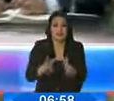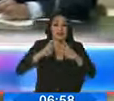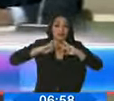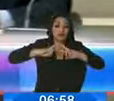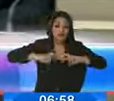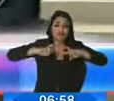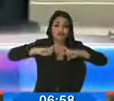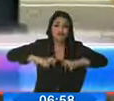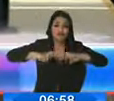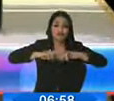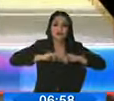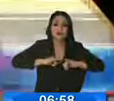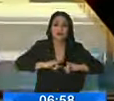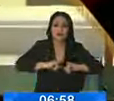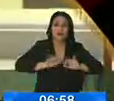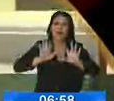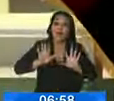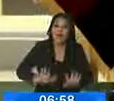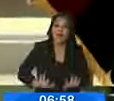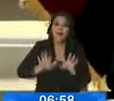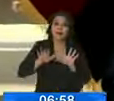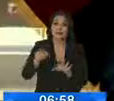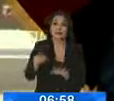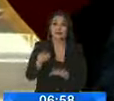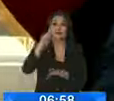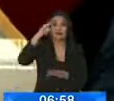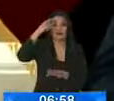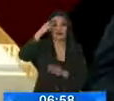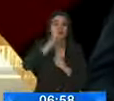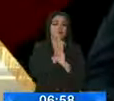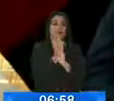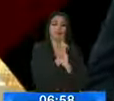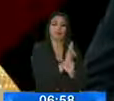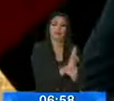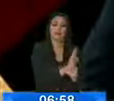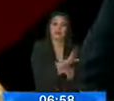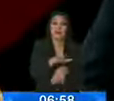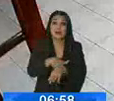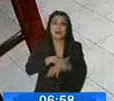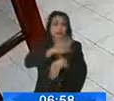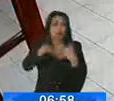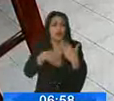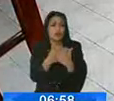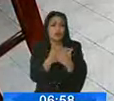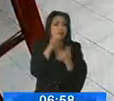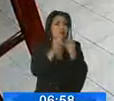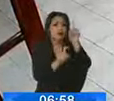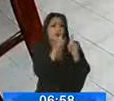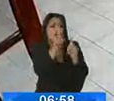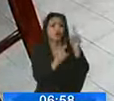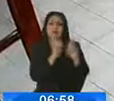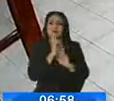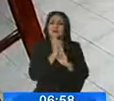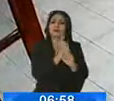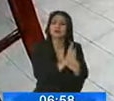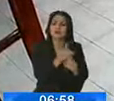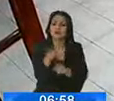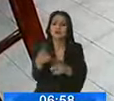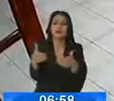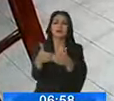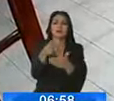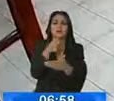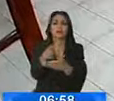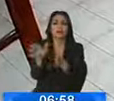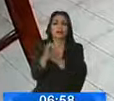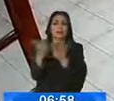pericias. Esta fue la primera respuesta dada por el Gobierno Nacional ante la exigencia de la opinión pública por un pronunciamiento sobre el destino del equipo